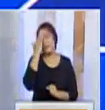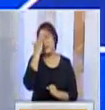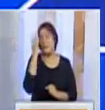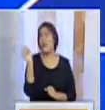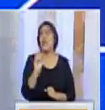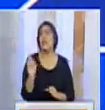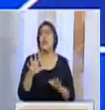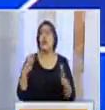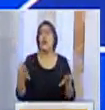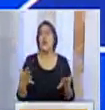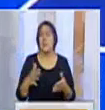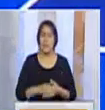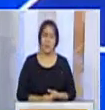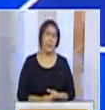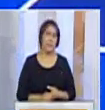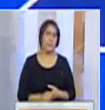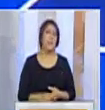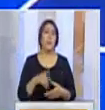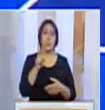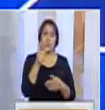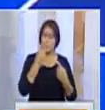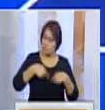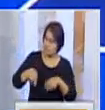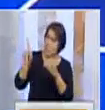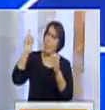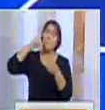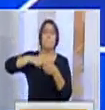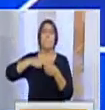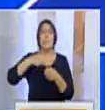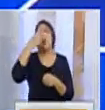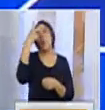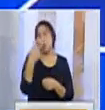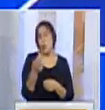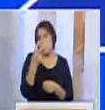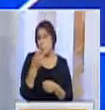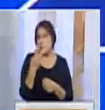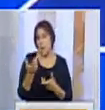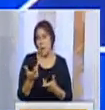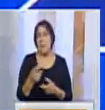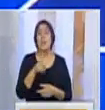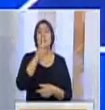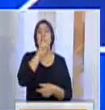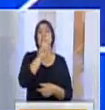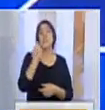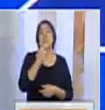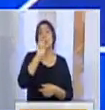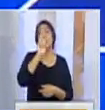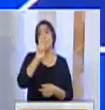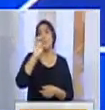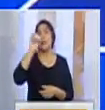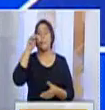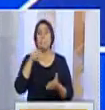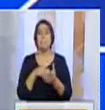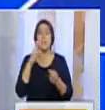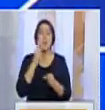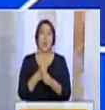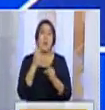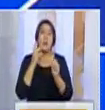votación. Vayan, participen. Y nuevamente decirle a los 130 mil guatemaltecos que nos están